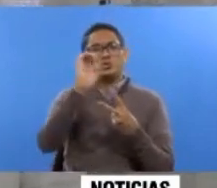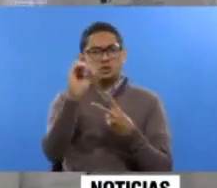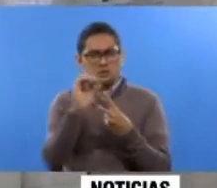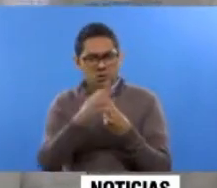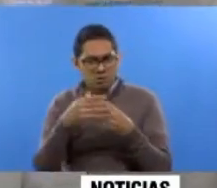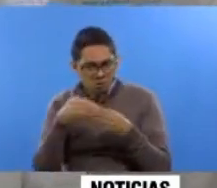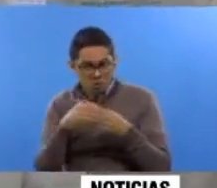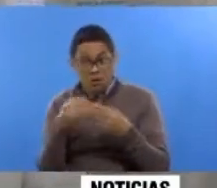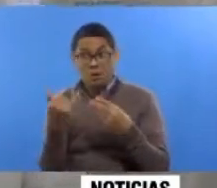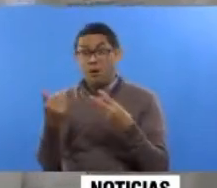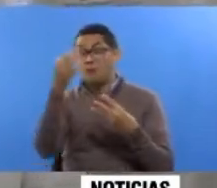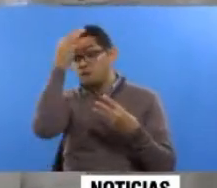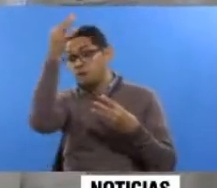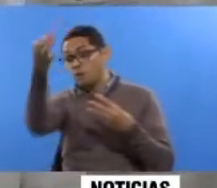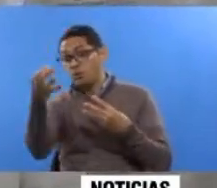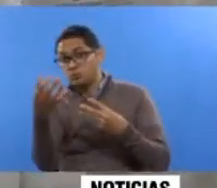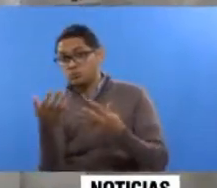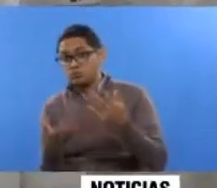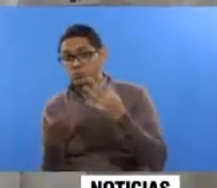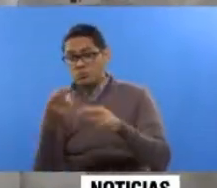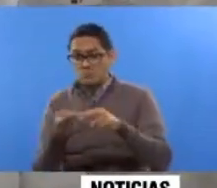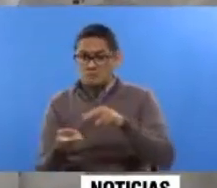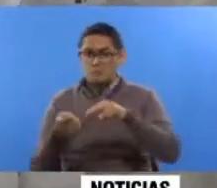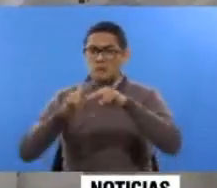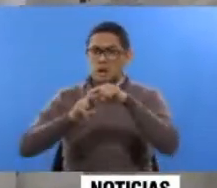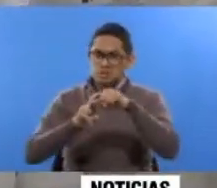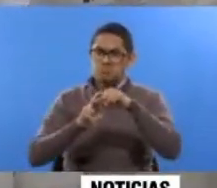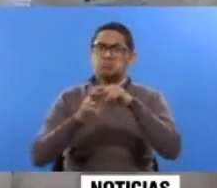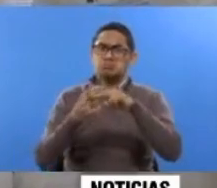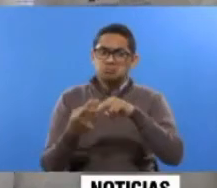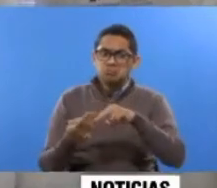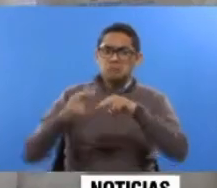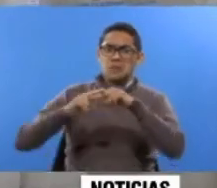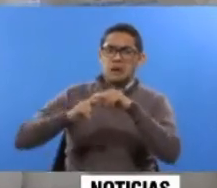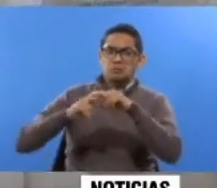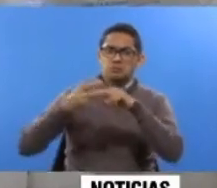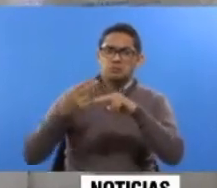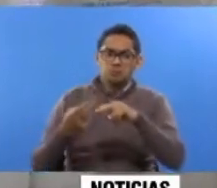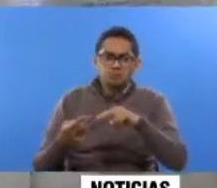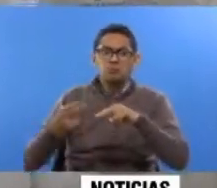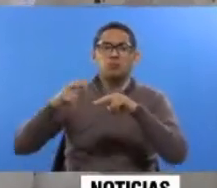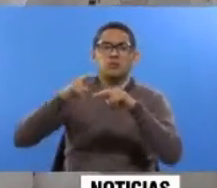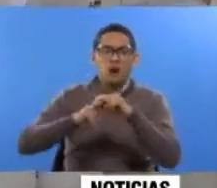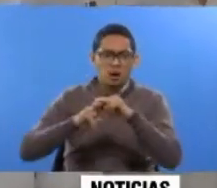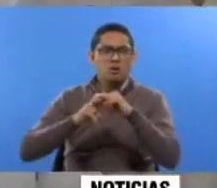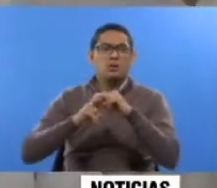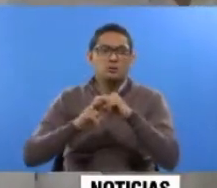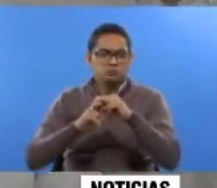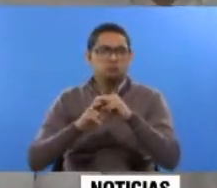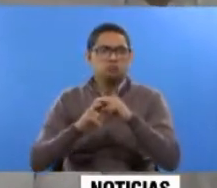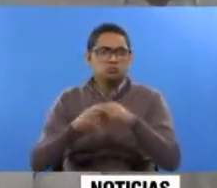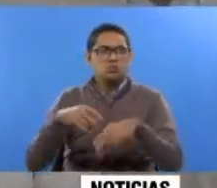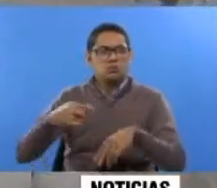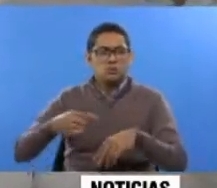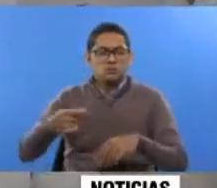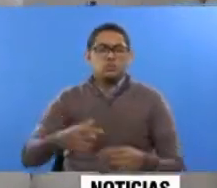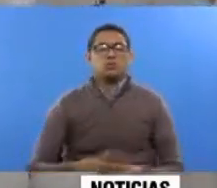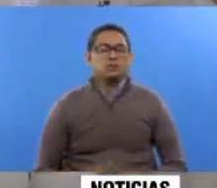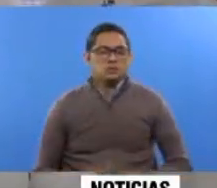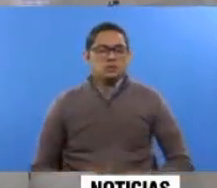viendo la posibilidad de llevarlo, de irlo llevando, incrementando, o sea, de una manera razonable. Yo no quiero que pase, no